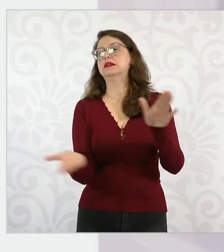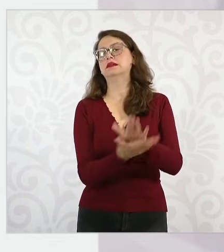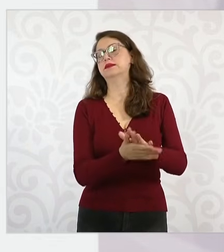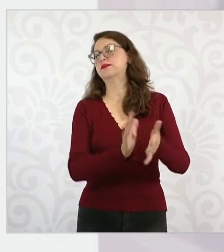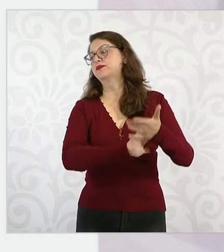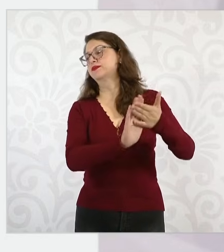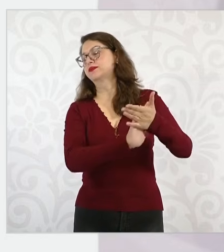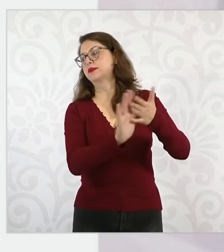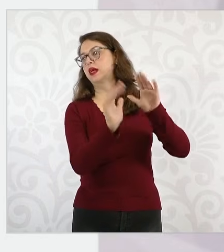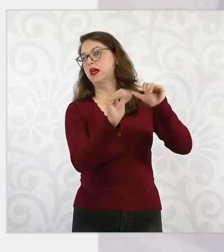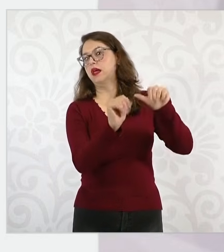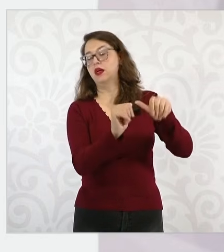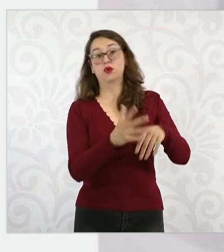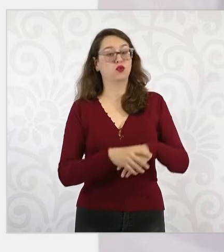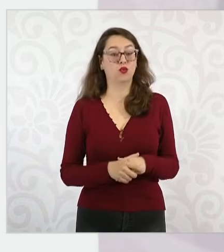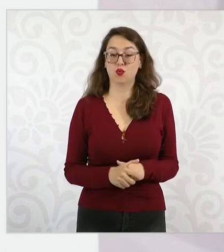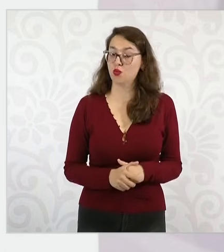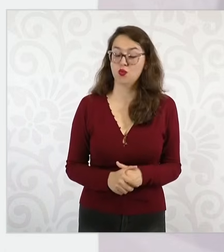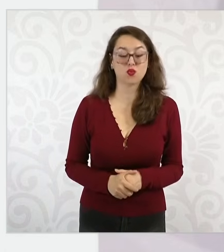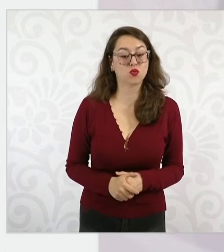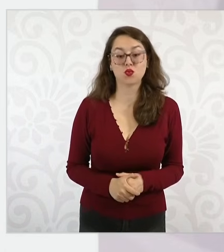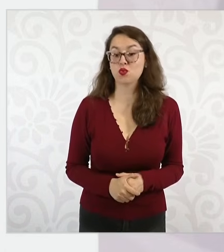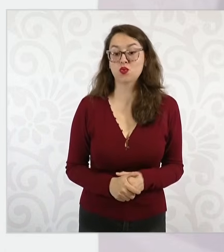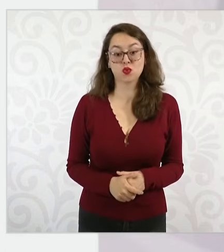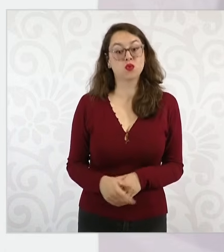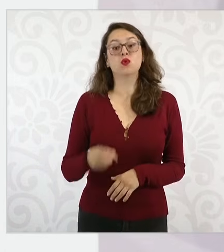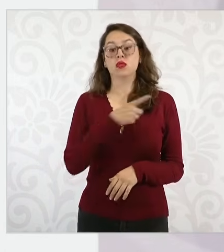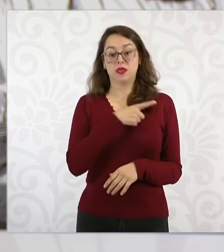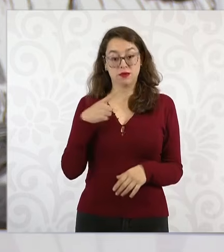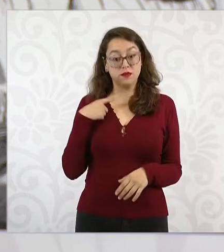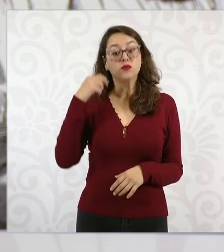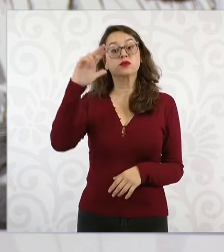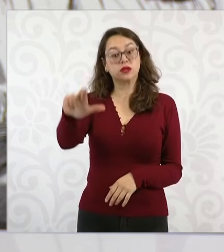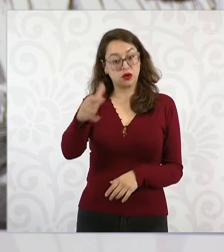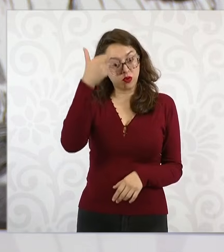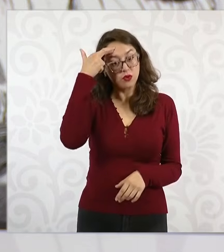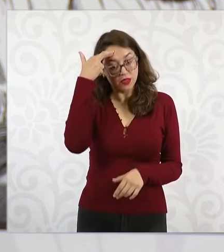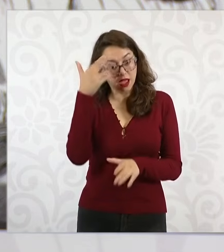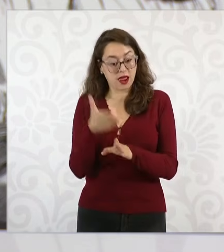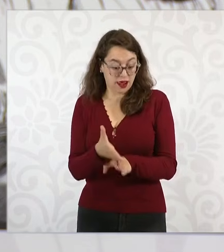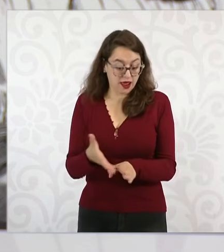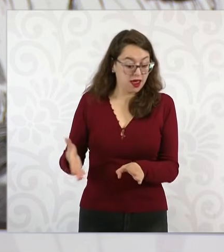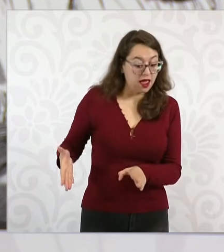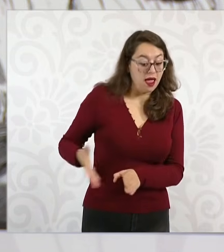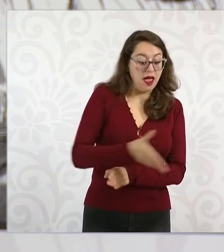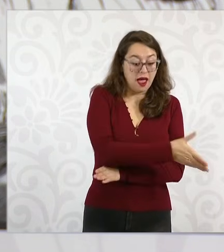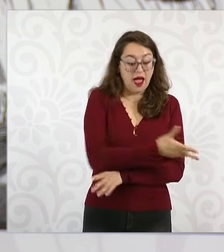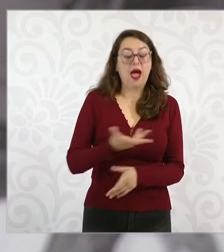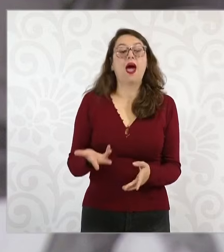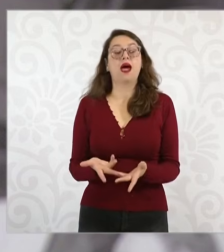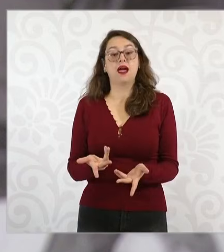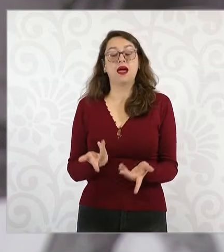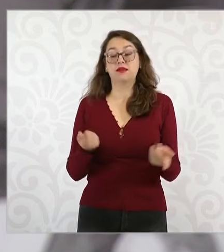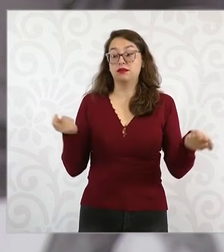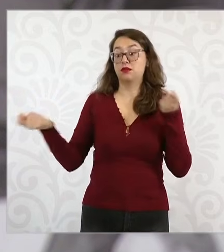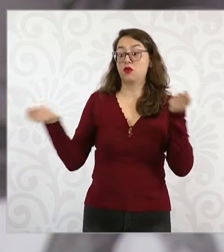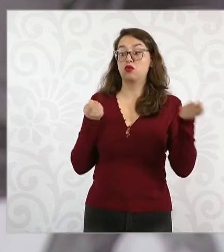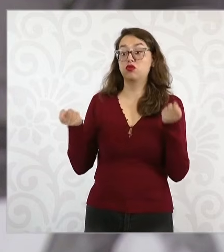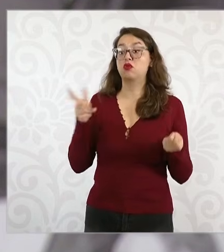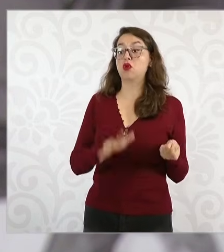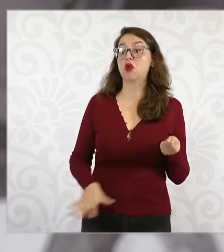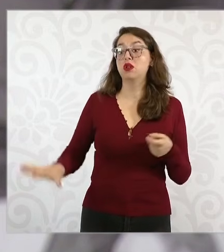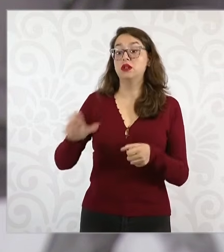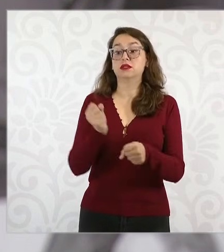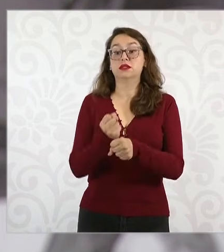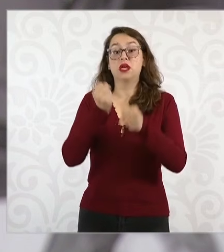porque muestra pues lo que fueron aquellos sexenios y cómo la seguridad pública estaba en manos